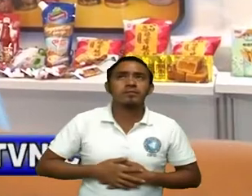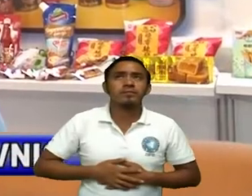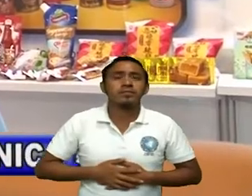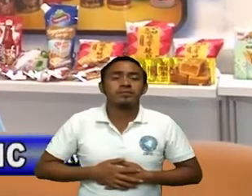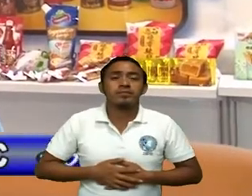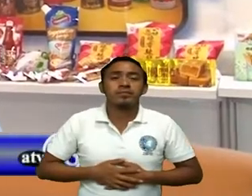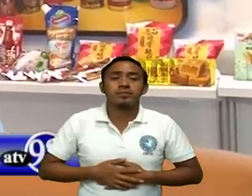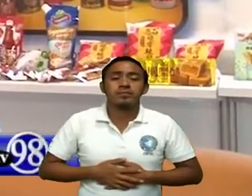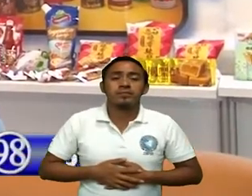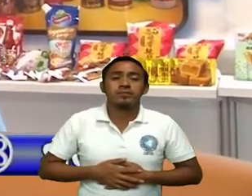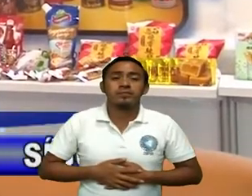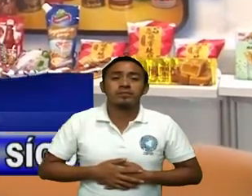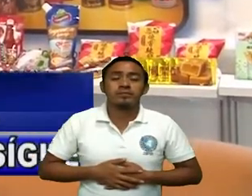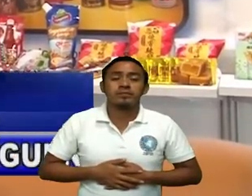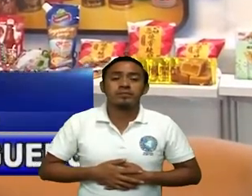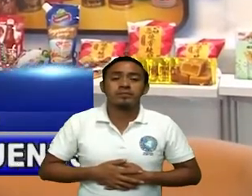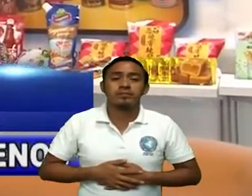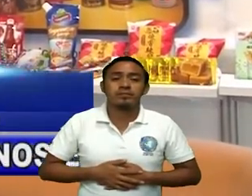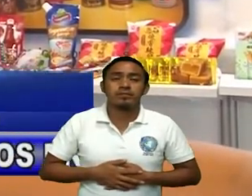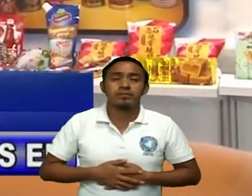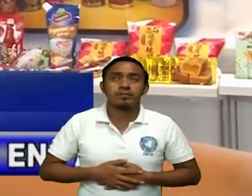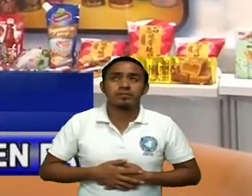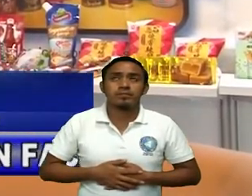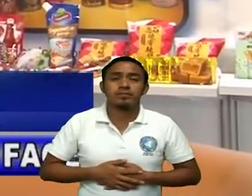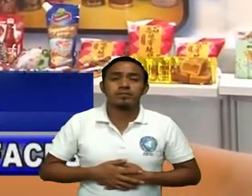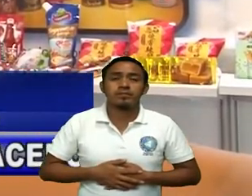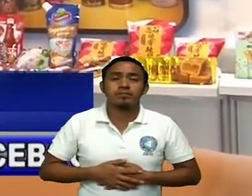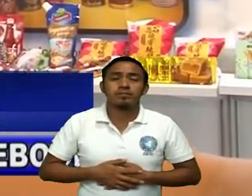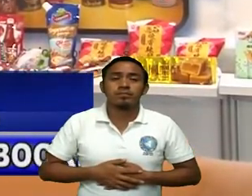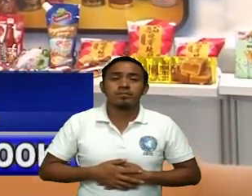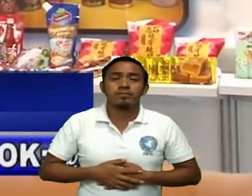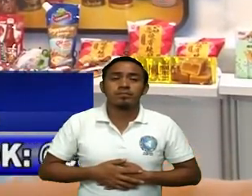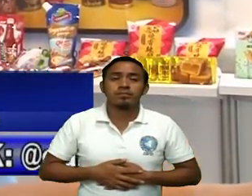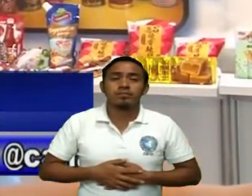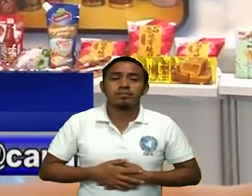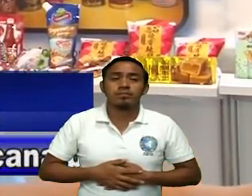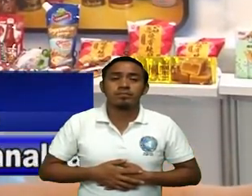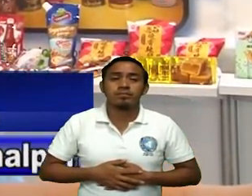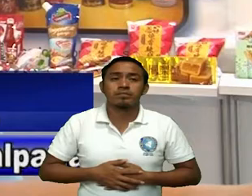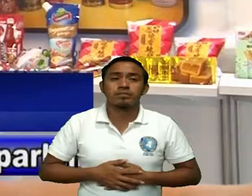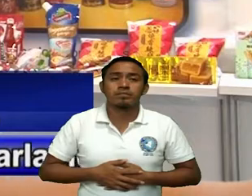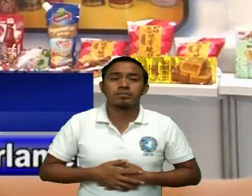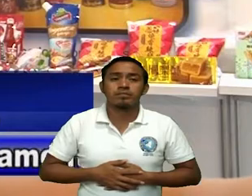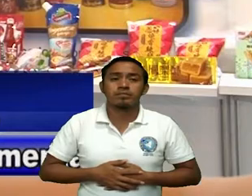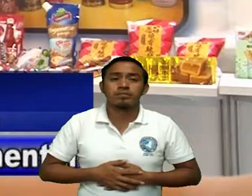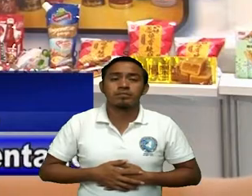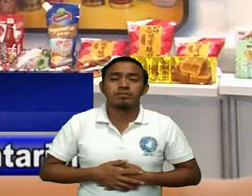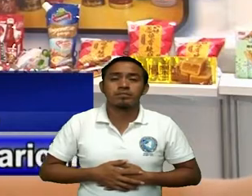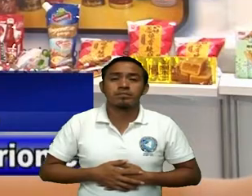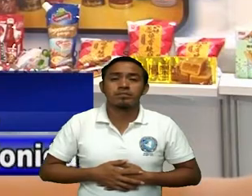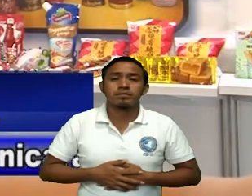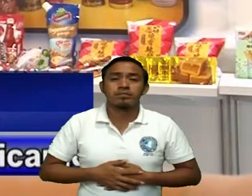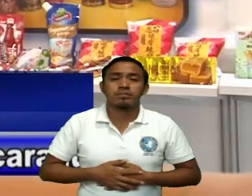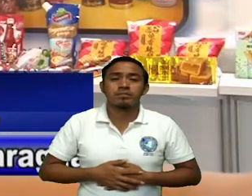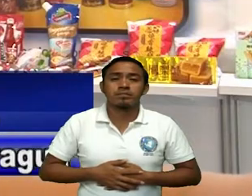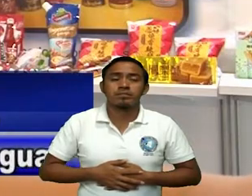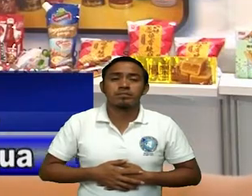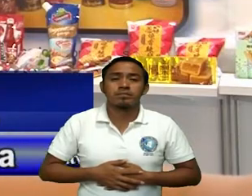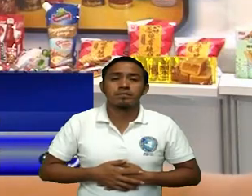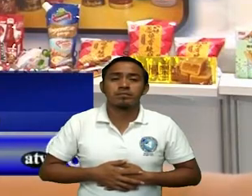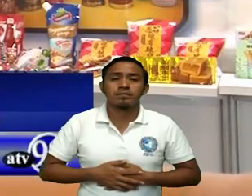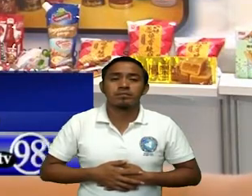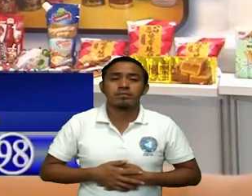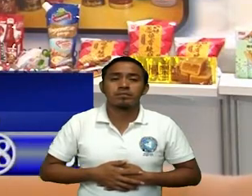here, and I'm happy to be here to see the market. And I realize there are a lot of imported food